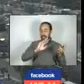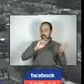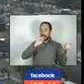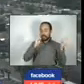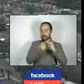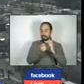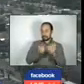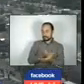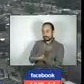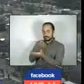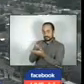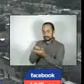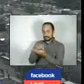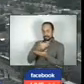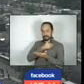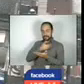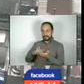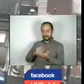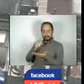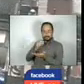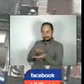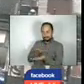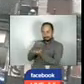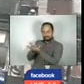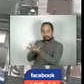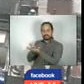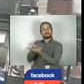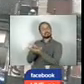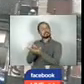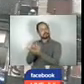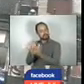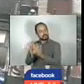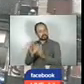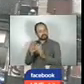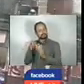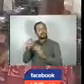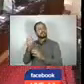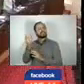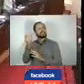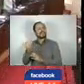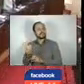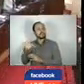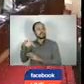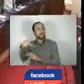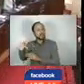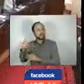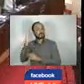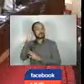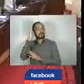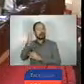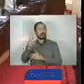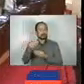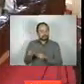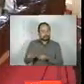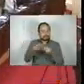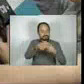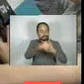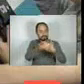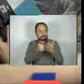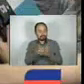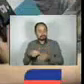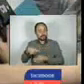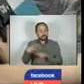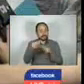entregadas al presidente de la República. Sin embargo, aún se desconoce la fecha o de cuándo será presentada a los diputados.